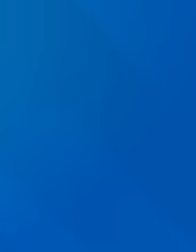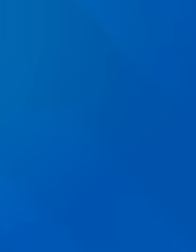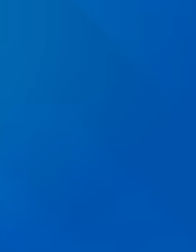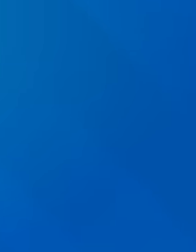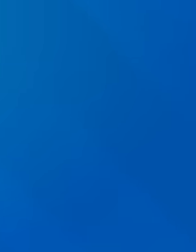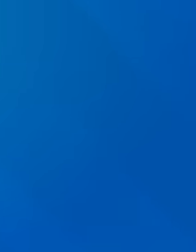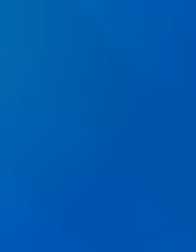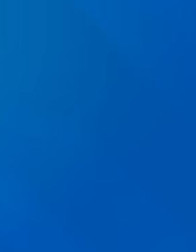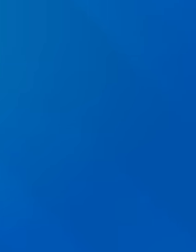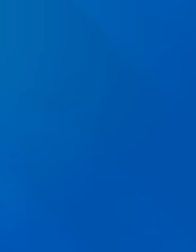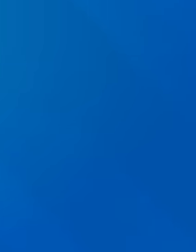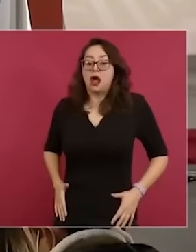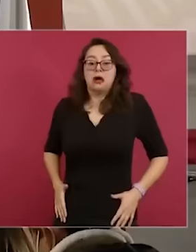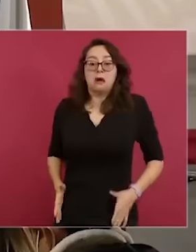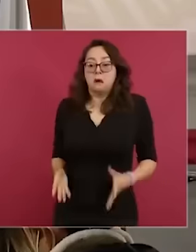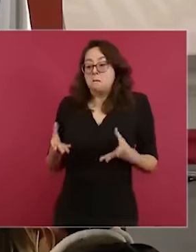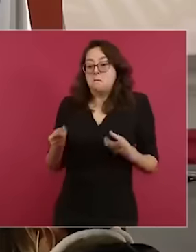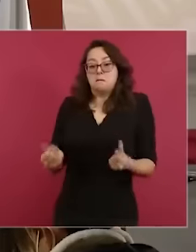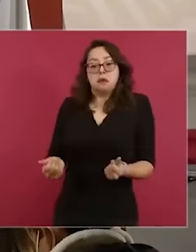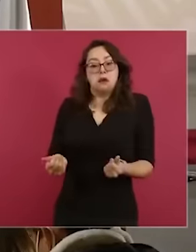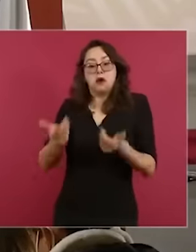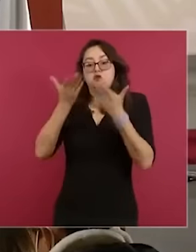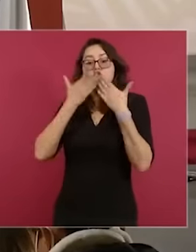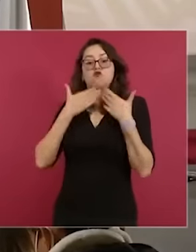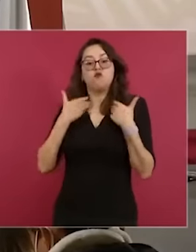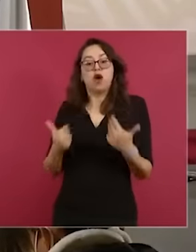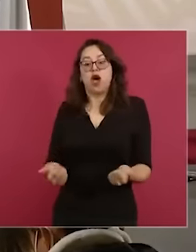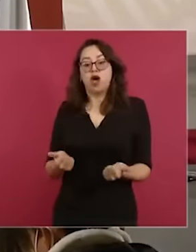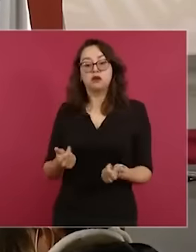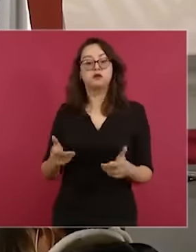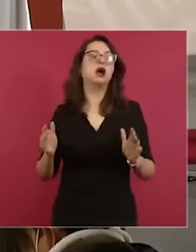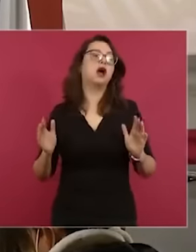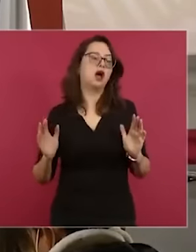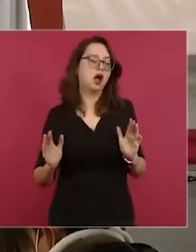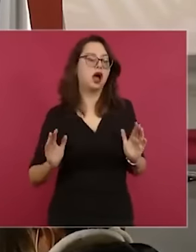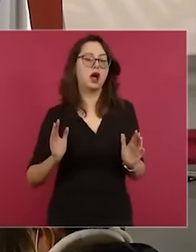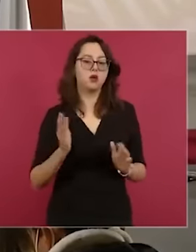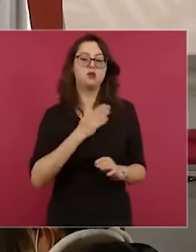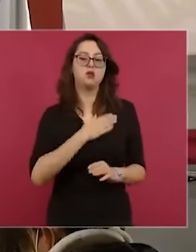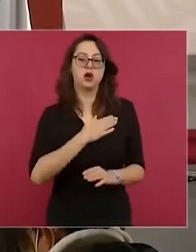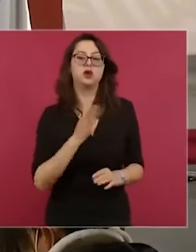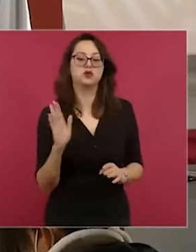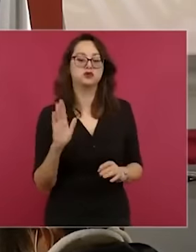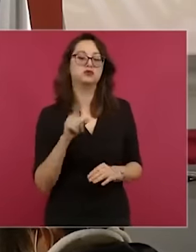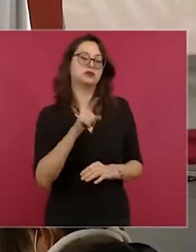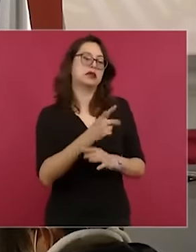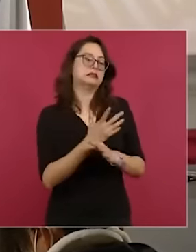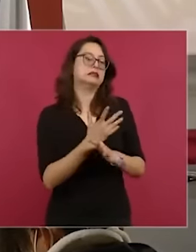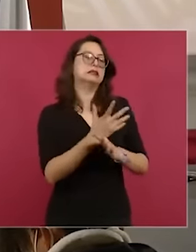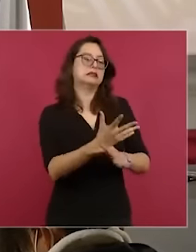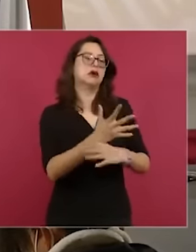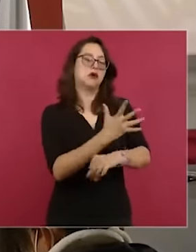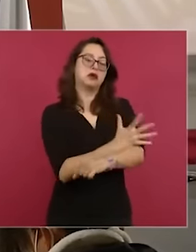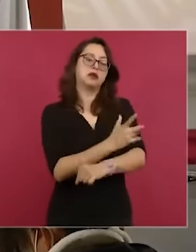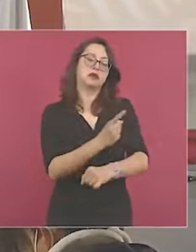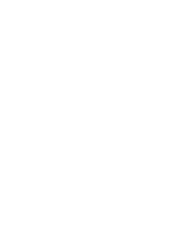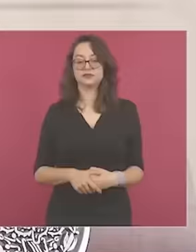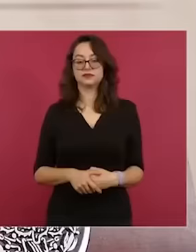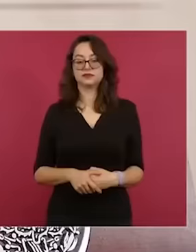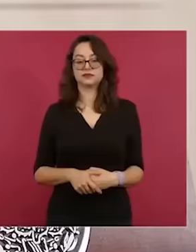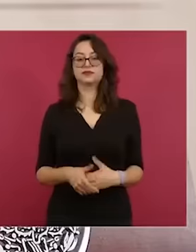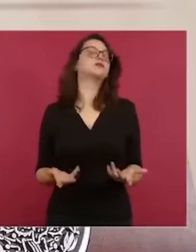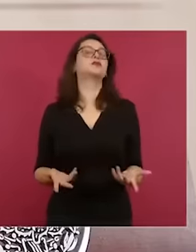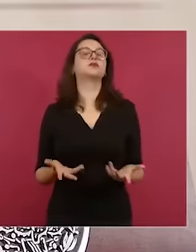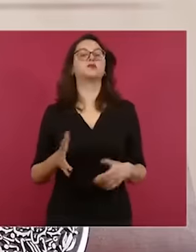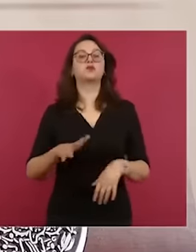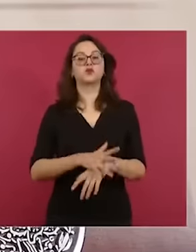el presidente López Obrador dijo que aportaría 25 pesos al publicista Carlos Alarraqui, crítico de su gobierno. Hay